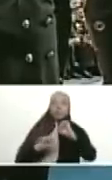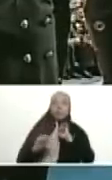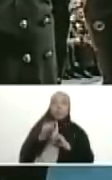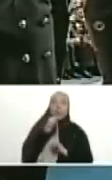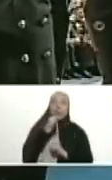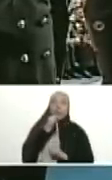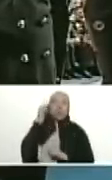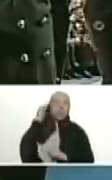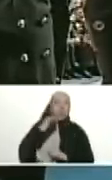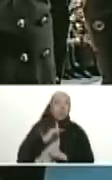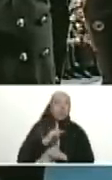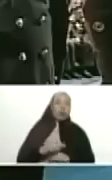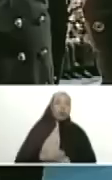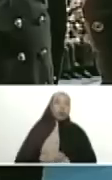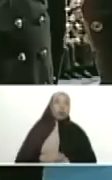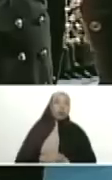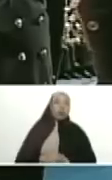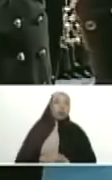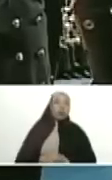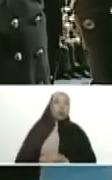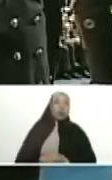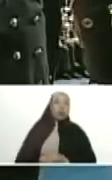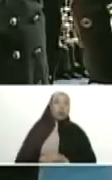Nacional Bolivariana.